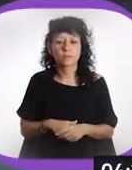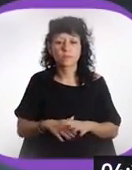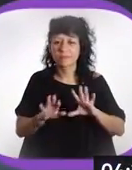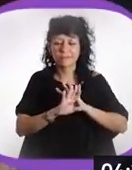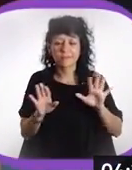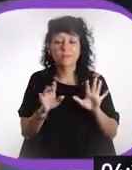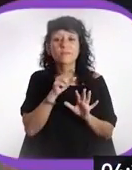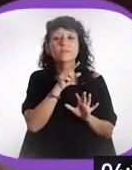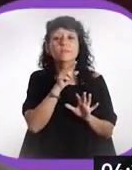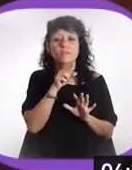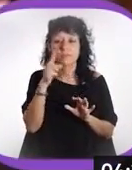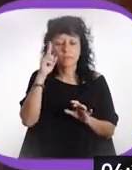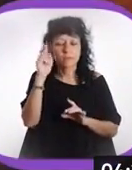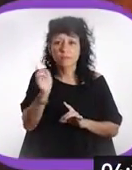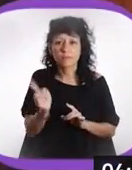¡Increíble!